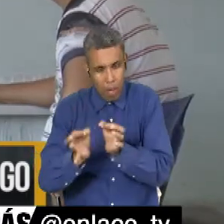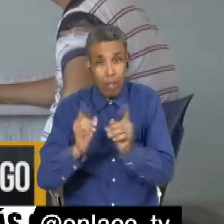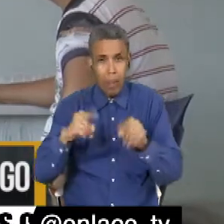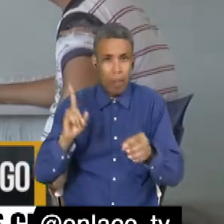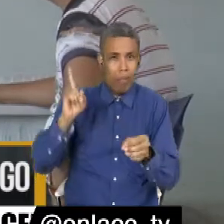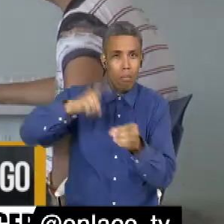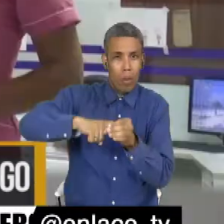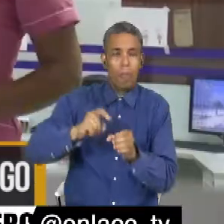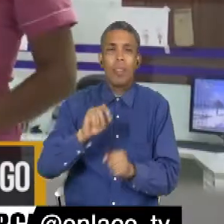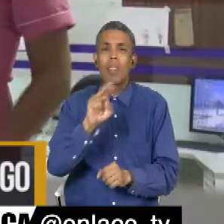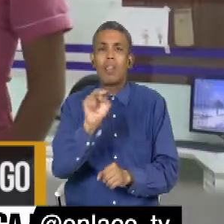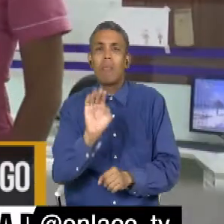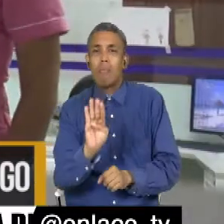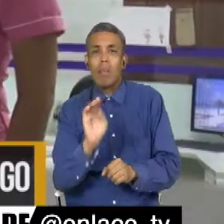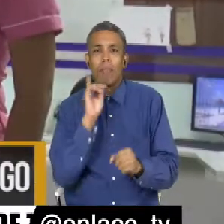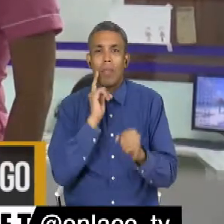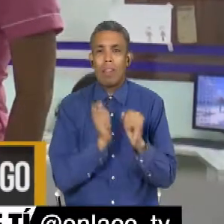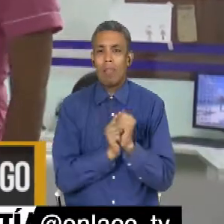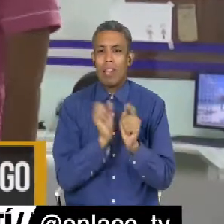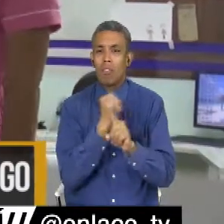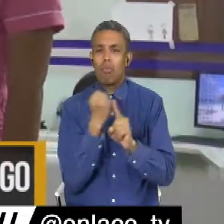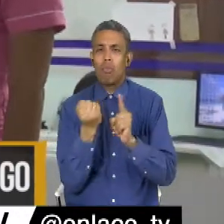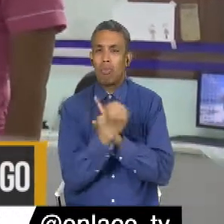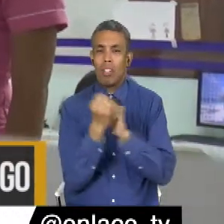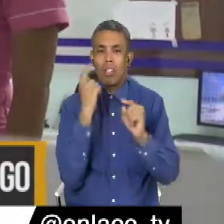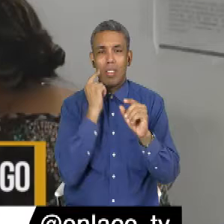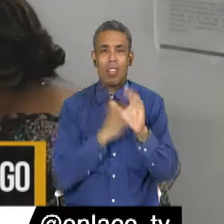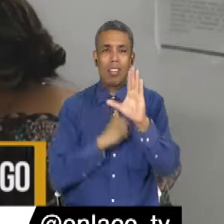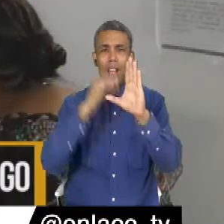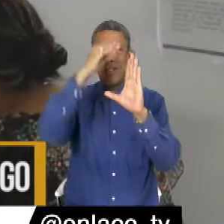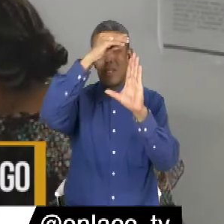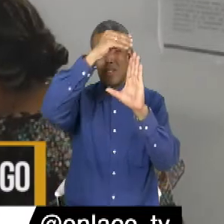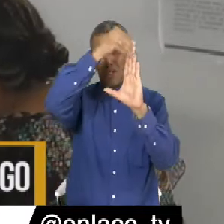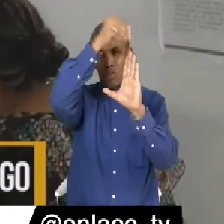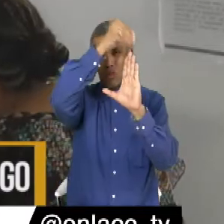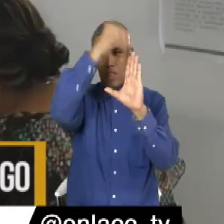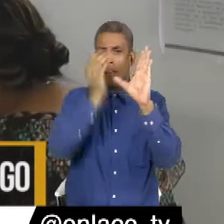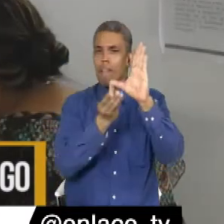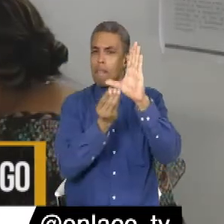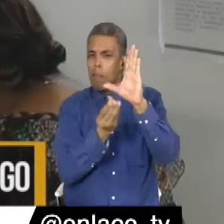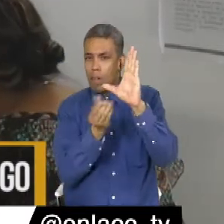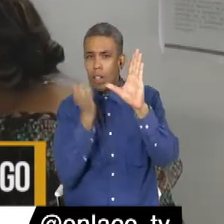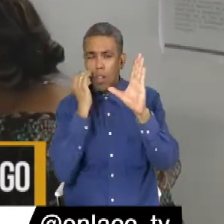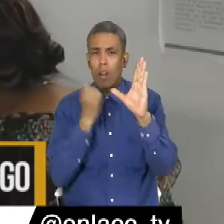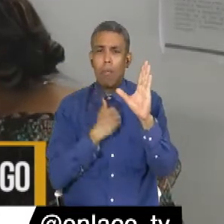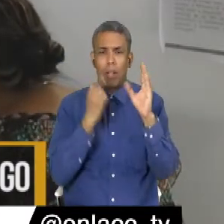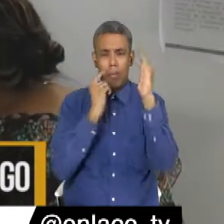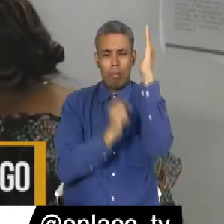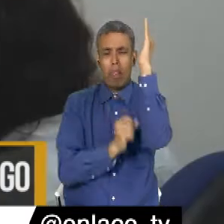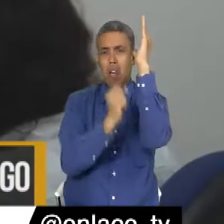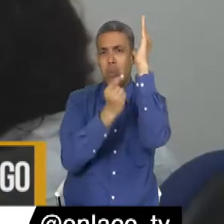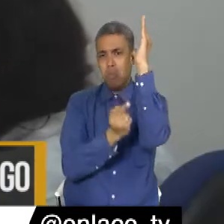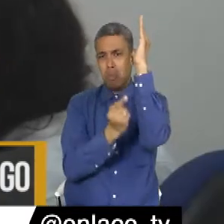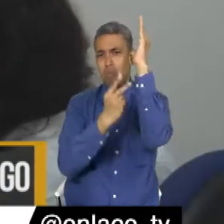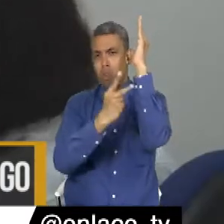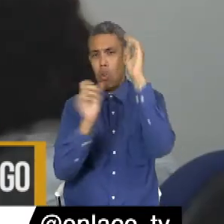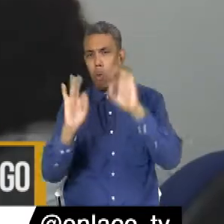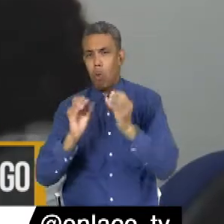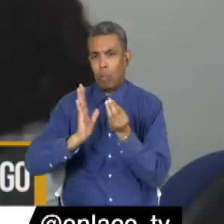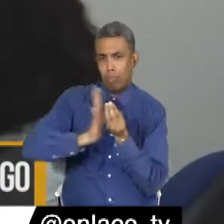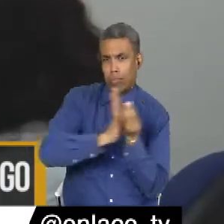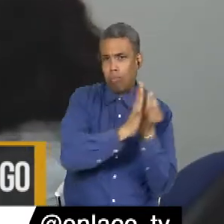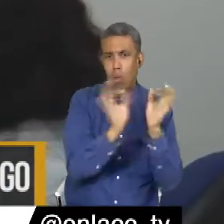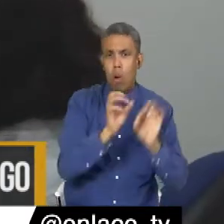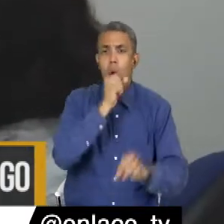pertenecer al nivel de SISBEN 1 y 2, formar parte de una población especial como desmovilizada, desplazada, adultos mayores o